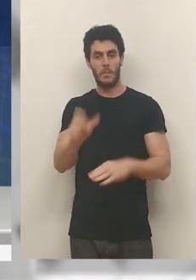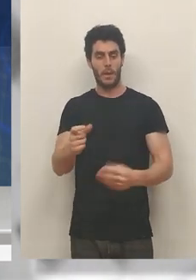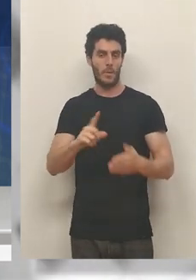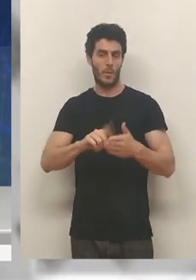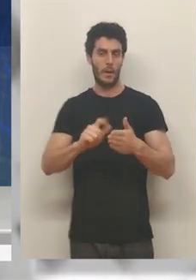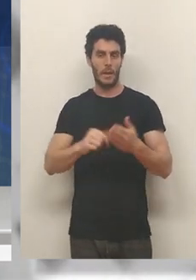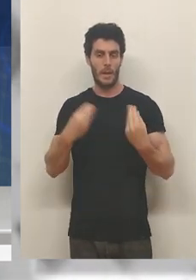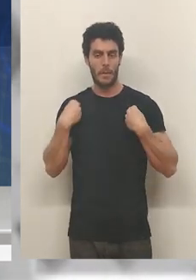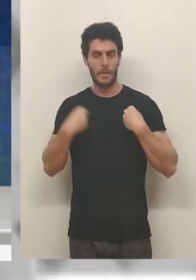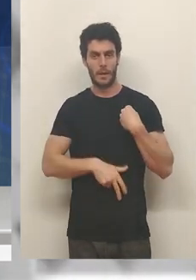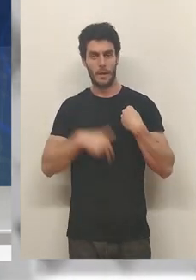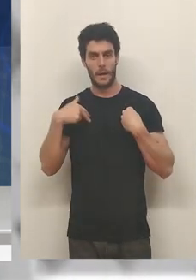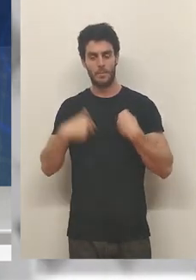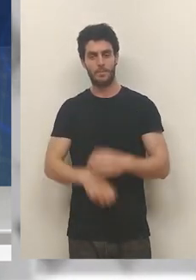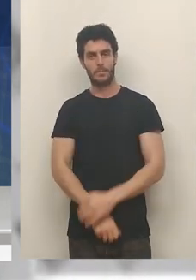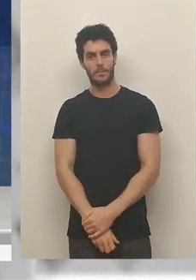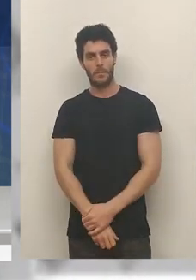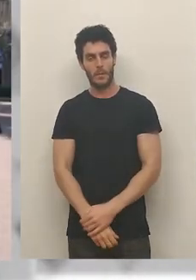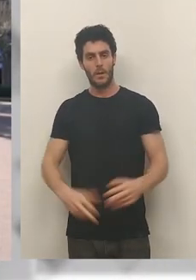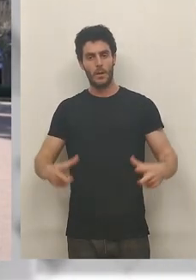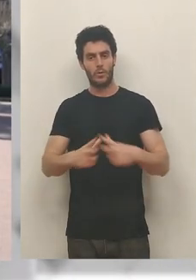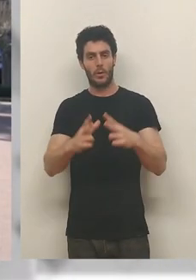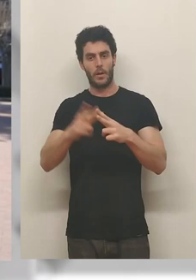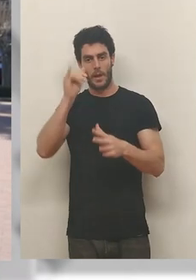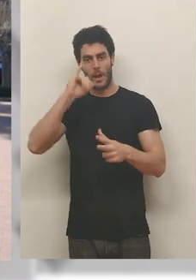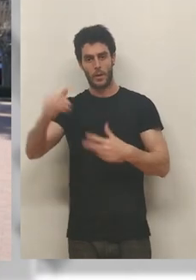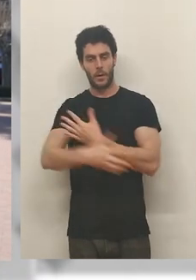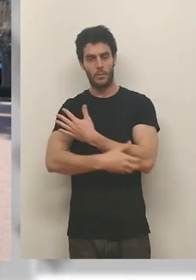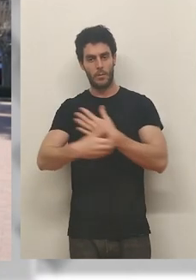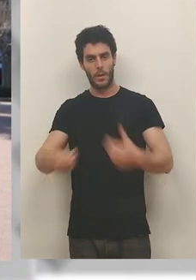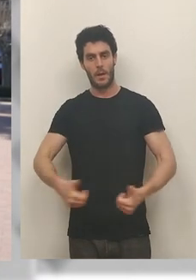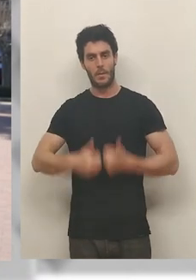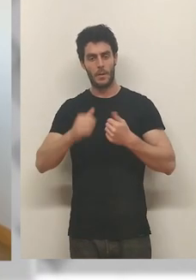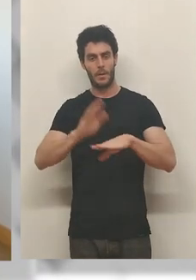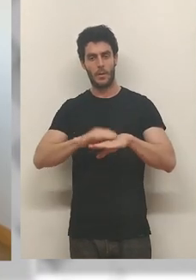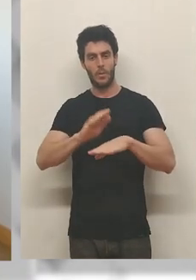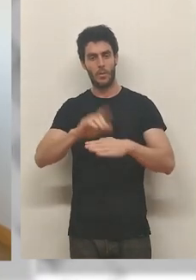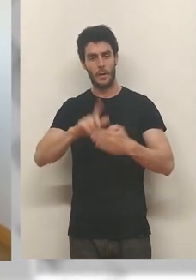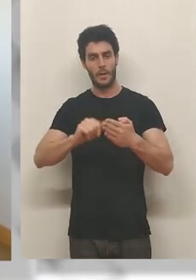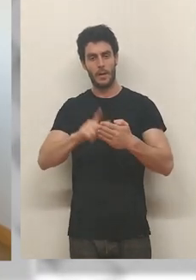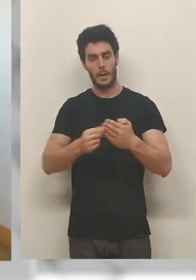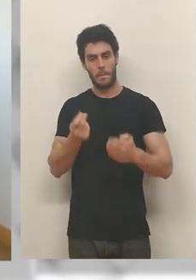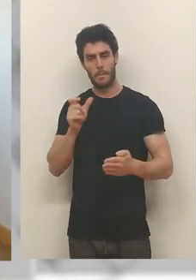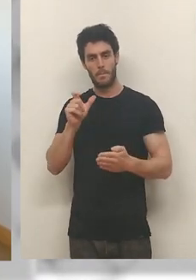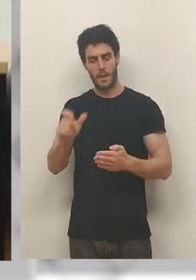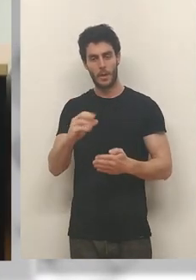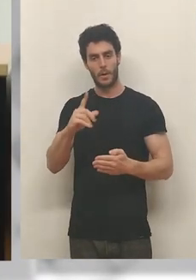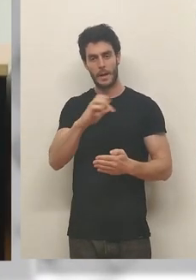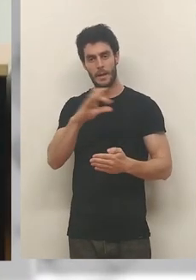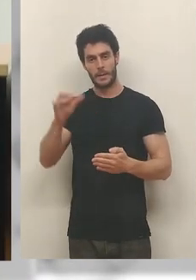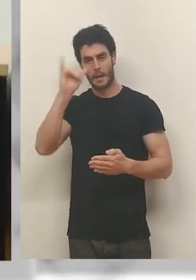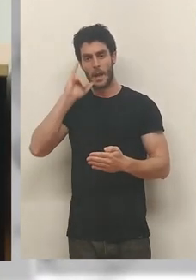debido al precio de la vivienda. La sociedad riojana se empobrece debido al precio de la vivienda.